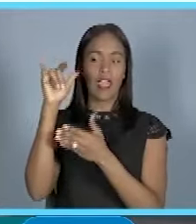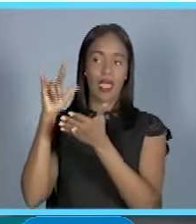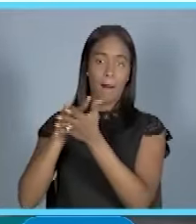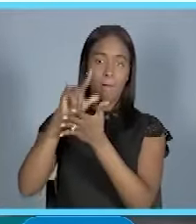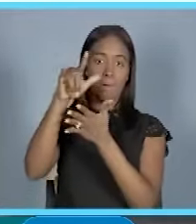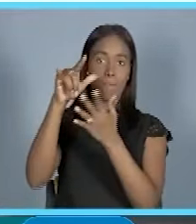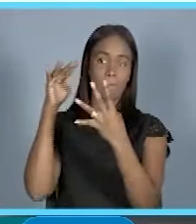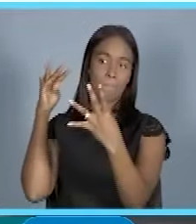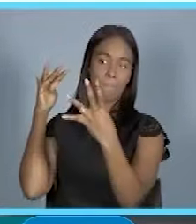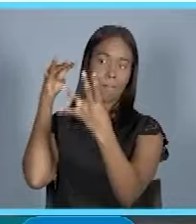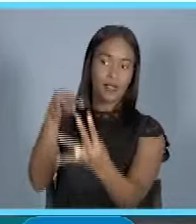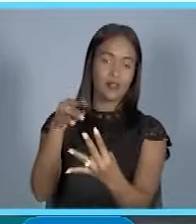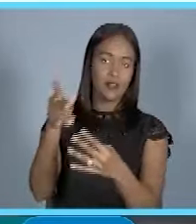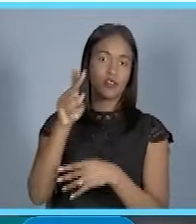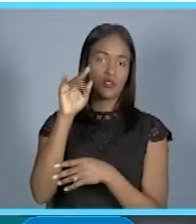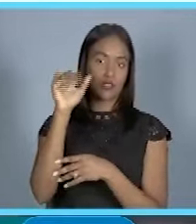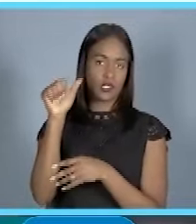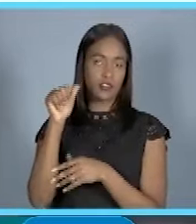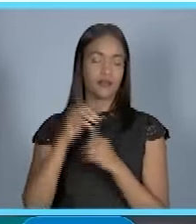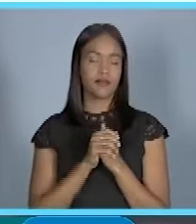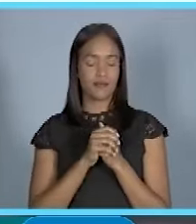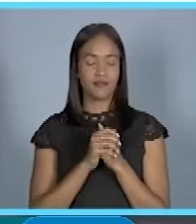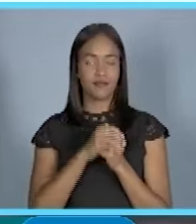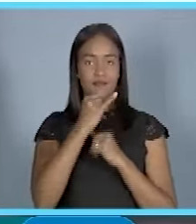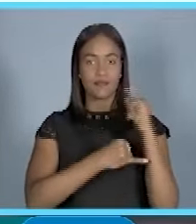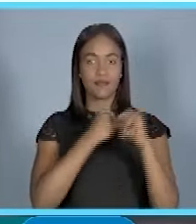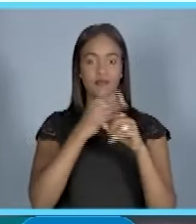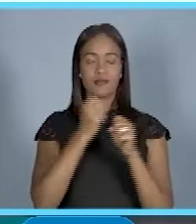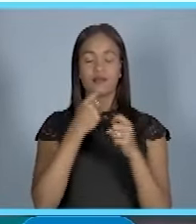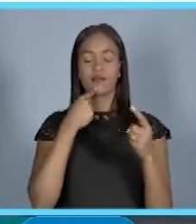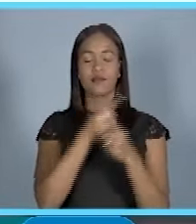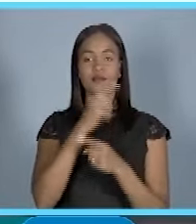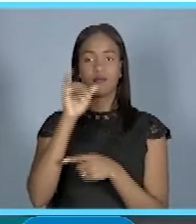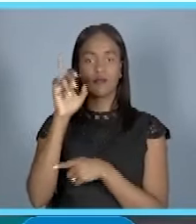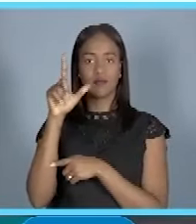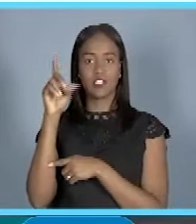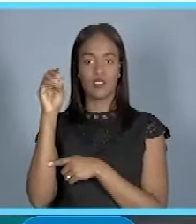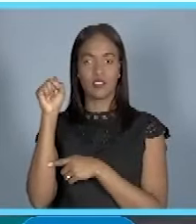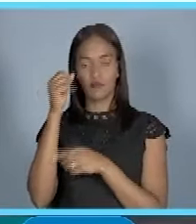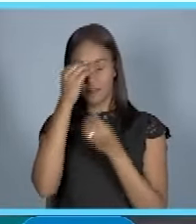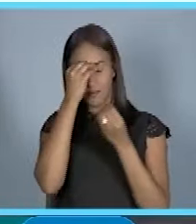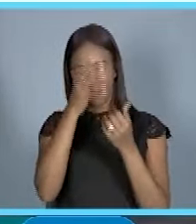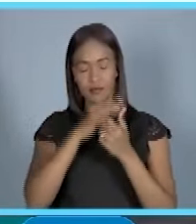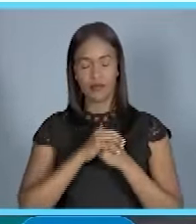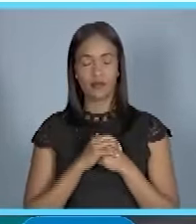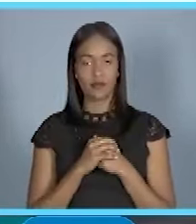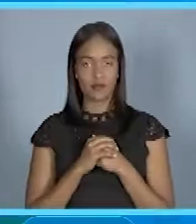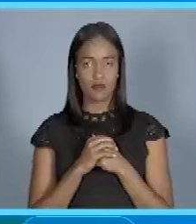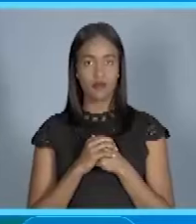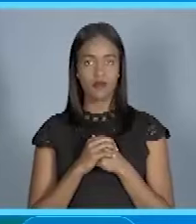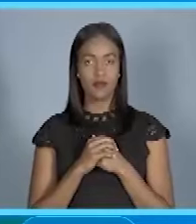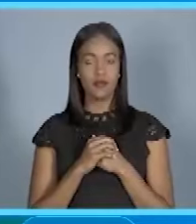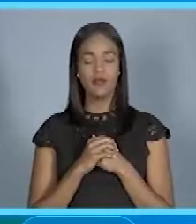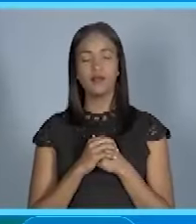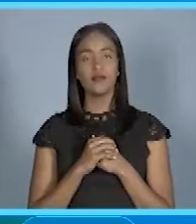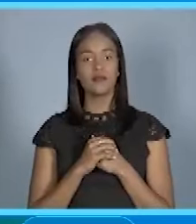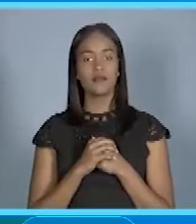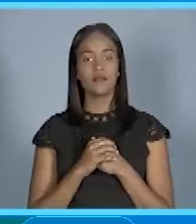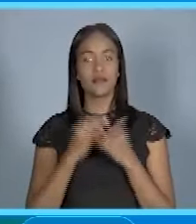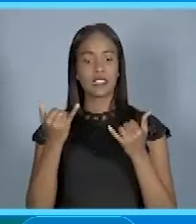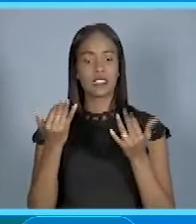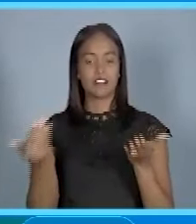combate para frenar a Rusia. En las internacionales, Giancarlos Acevedo, Central de Noticias.